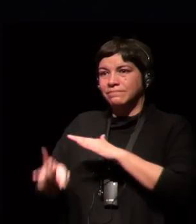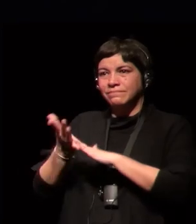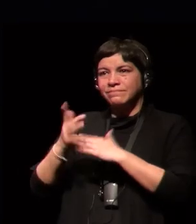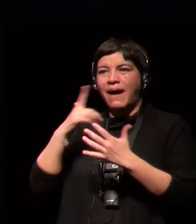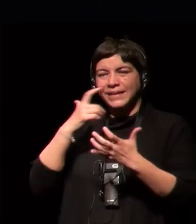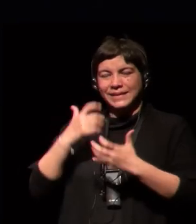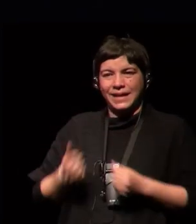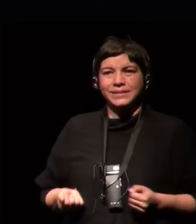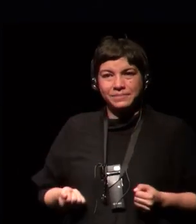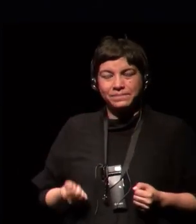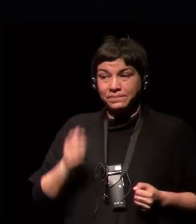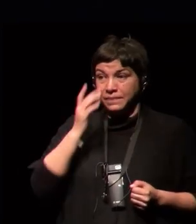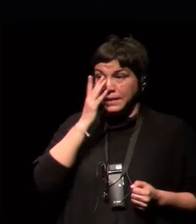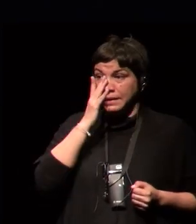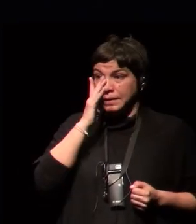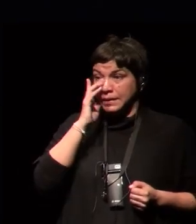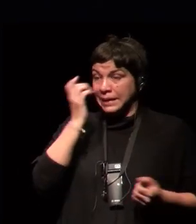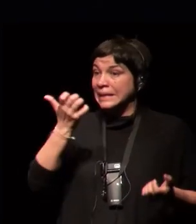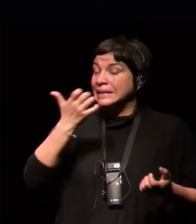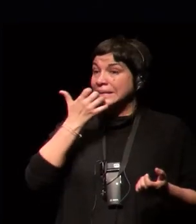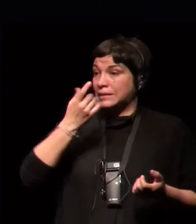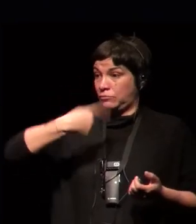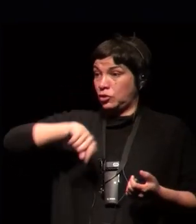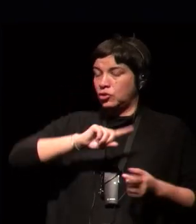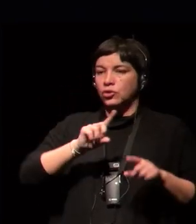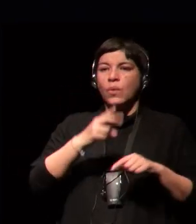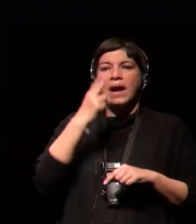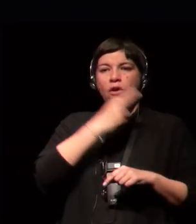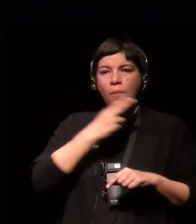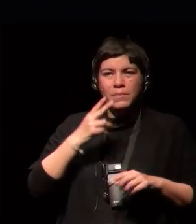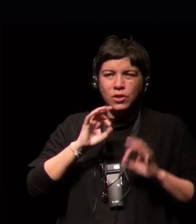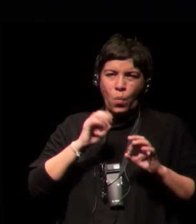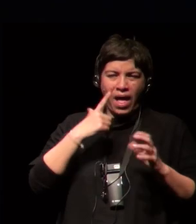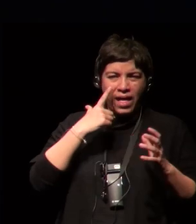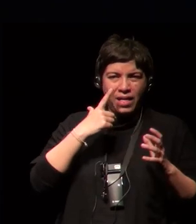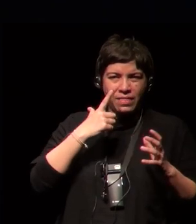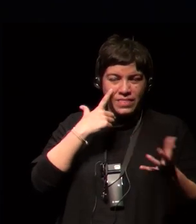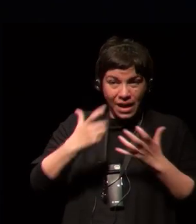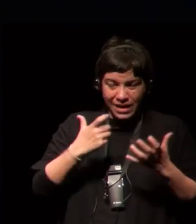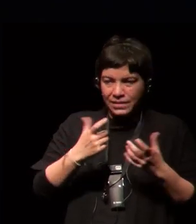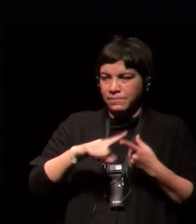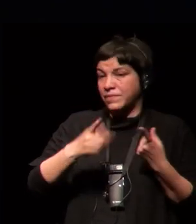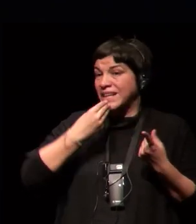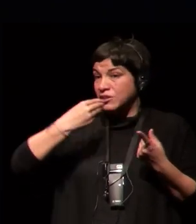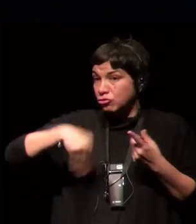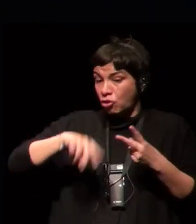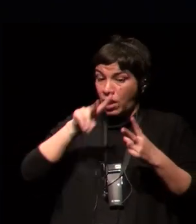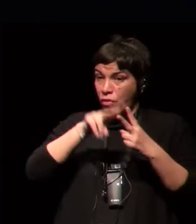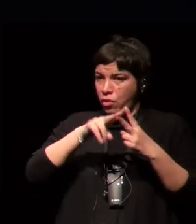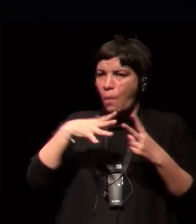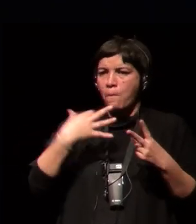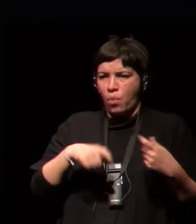cumplimos con nuestro compromiso dramático, el arte, la historia, puede ser algo importantísimo, puede ser